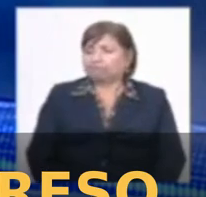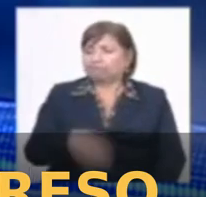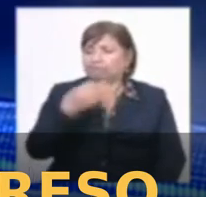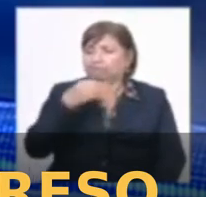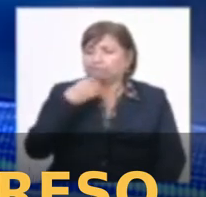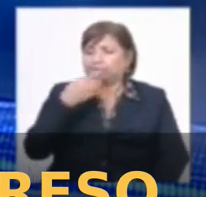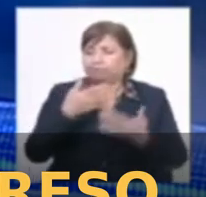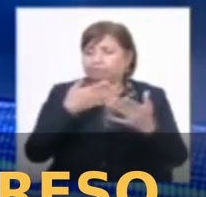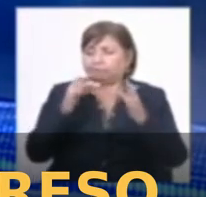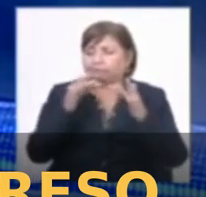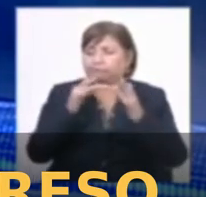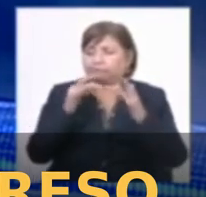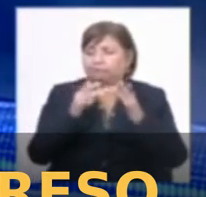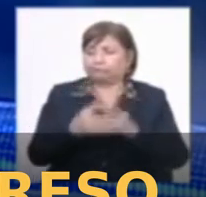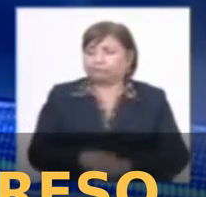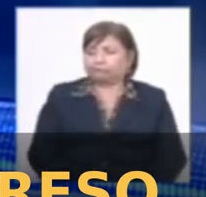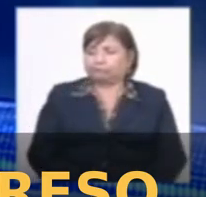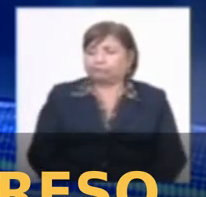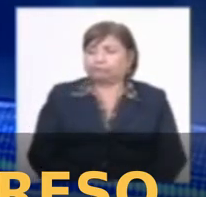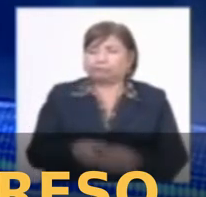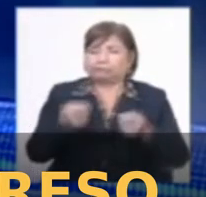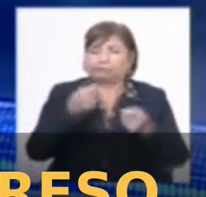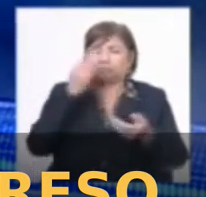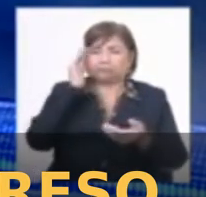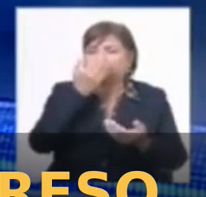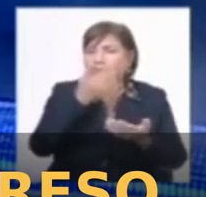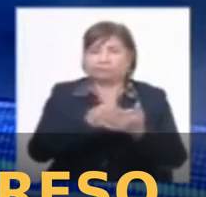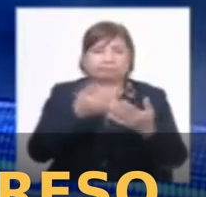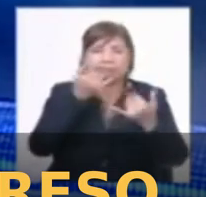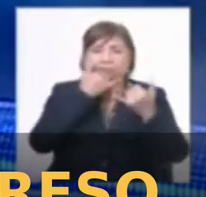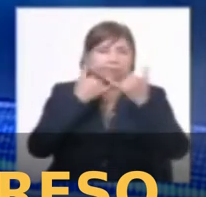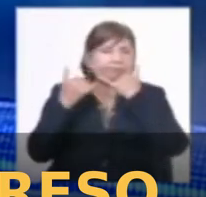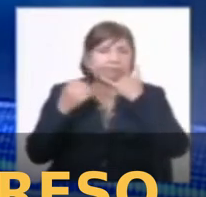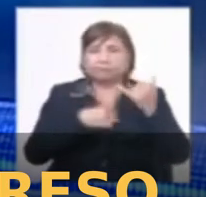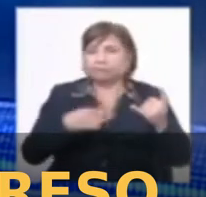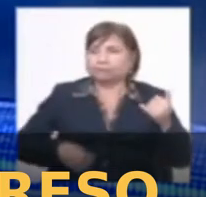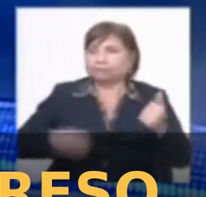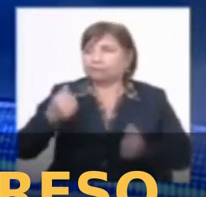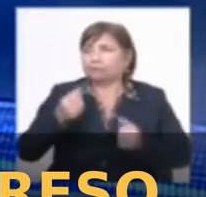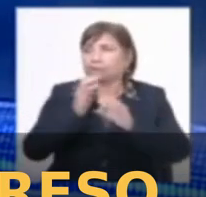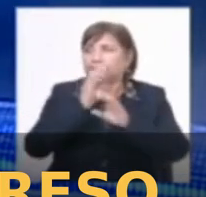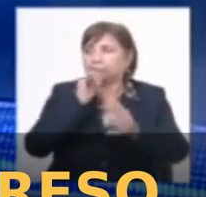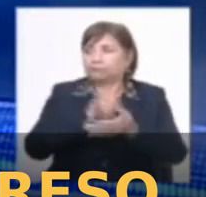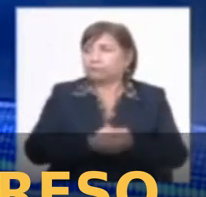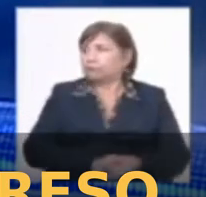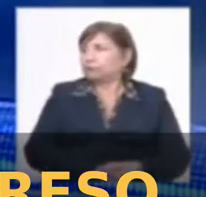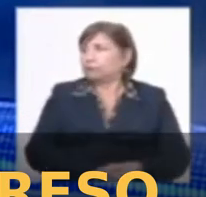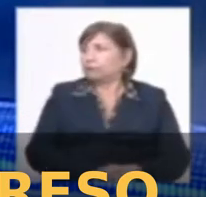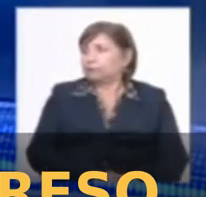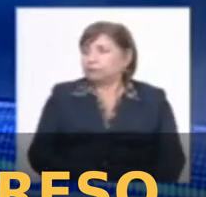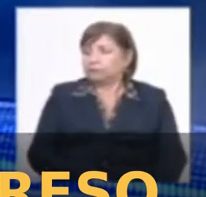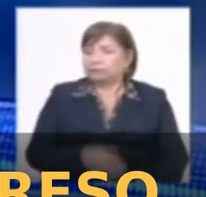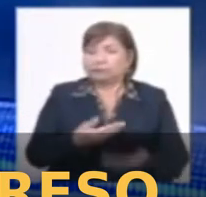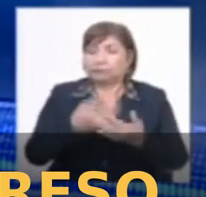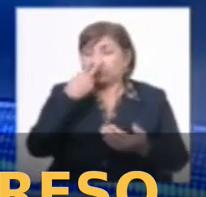ciertas coordinaciones, ciertas gestiones aparentemente irregulares en el Ministerio de Transportes y Comunicaciones.